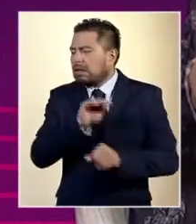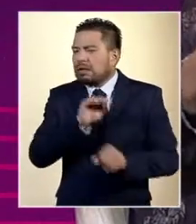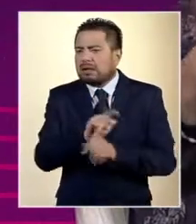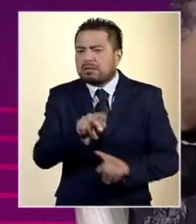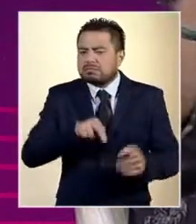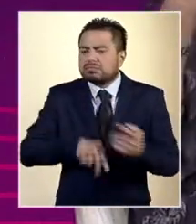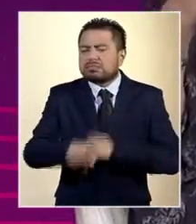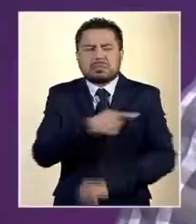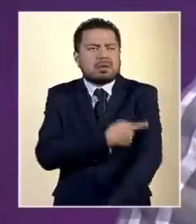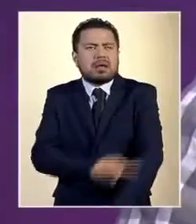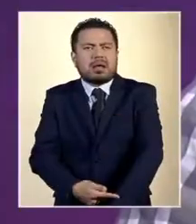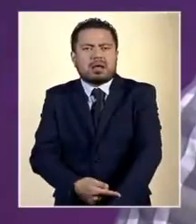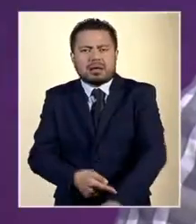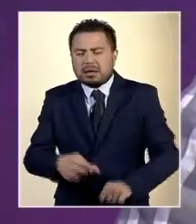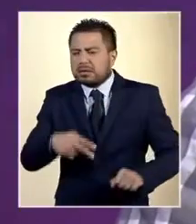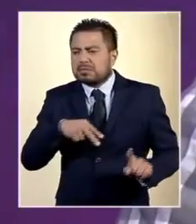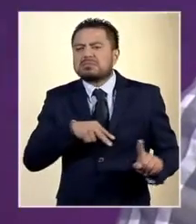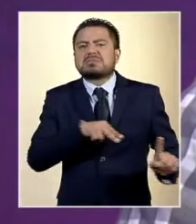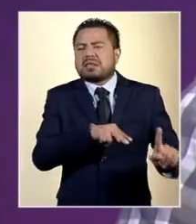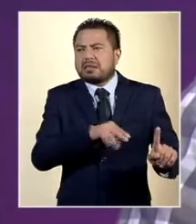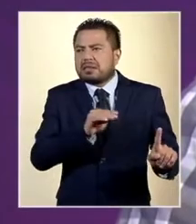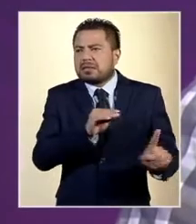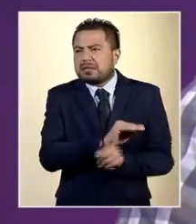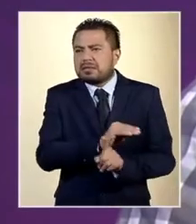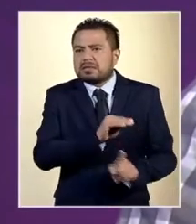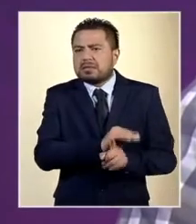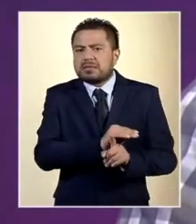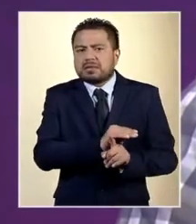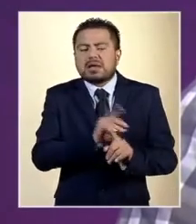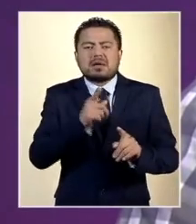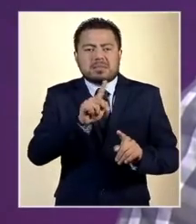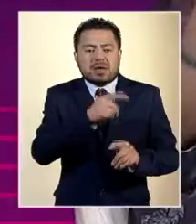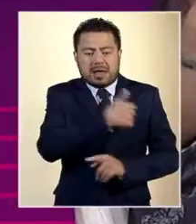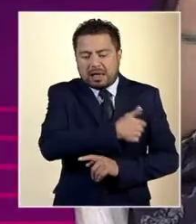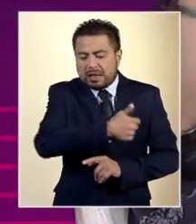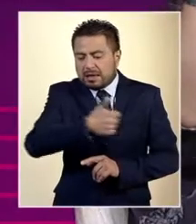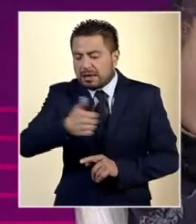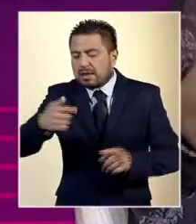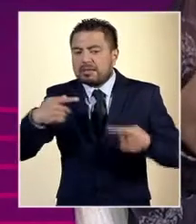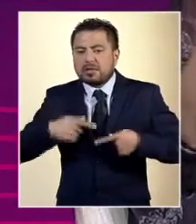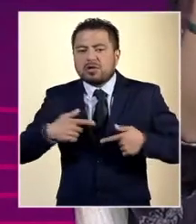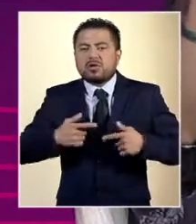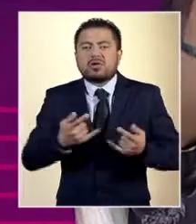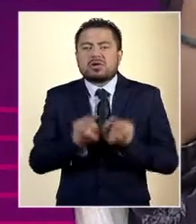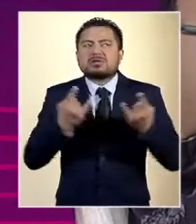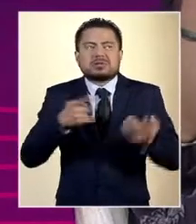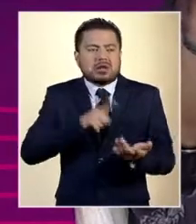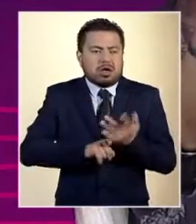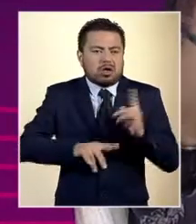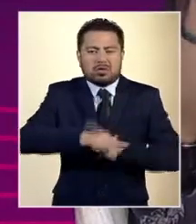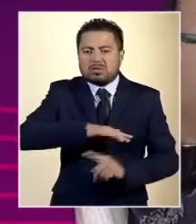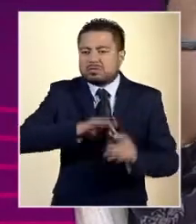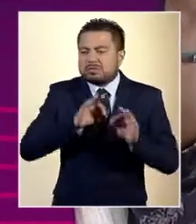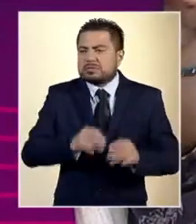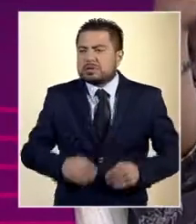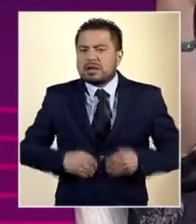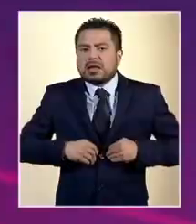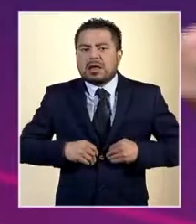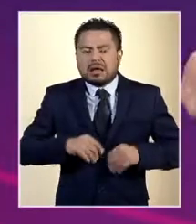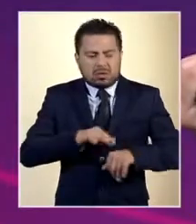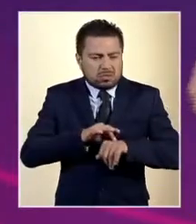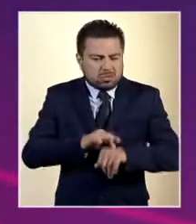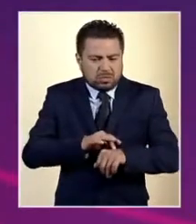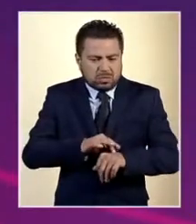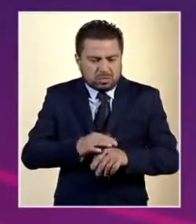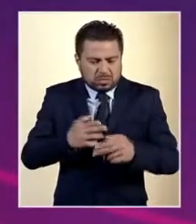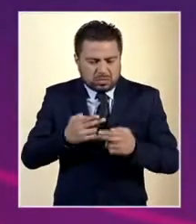de largo, pero son personas con una historia, son personas con un contexto, son personas con una realidad, son personas de carne y